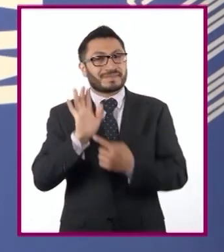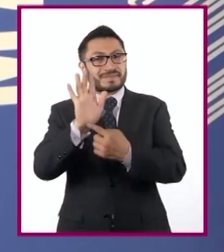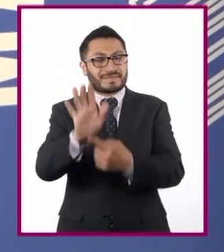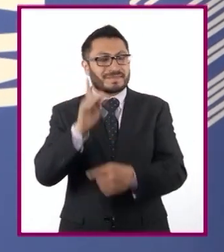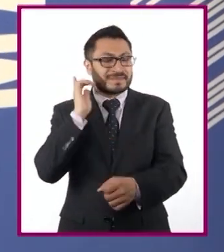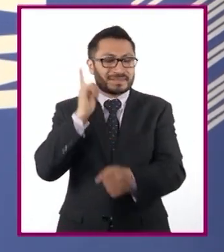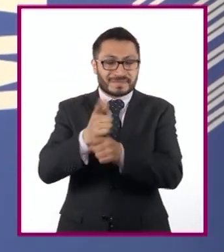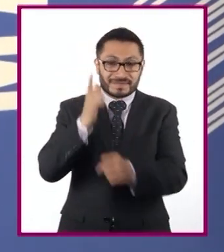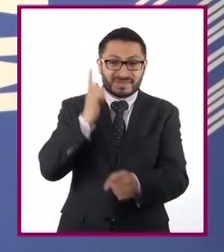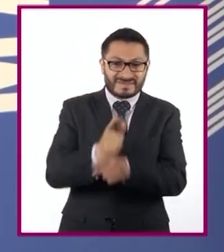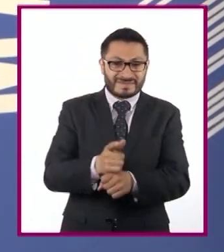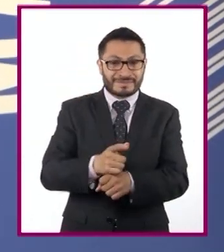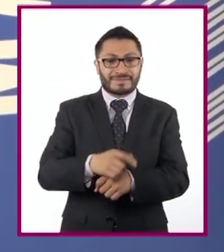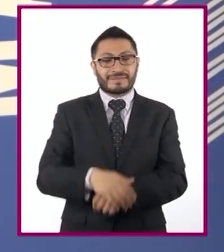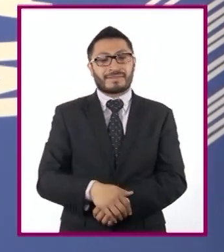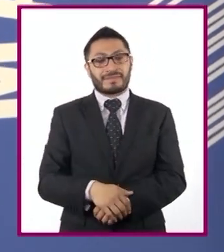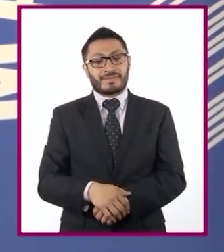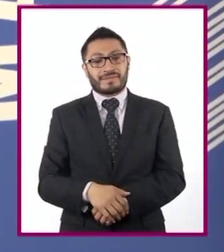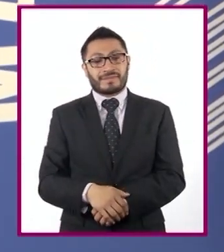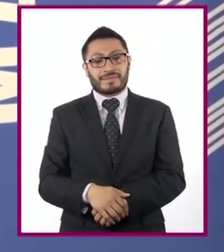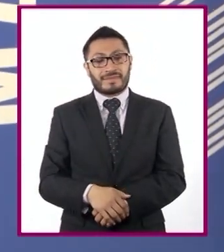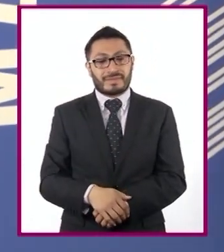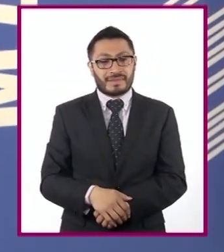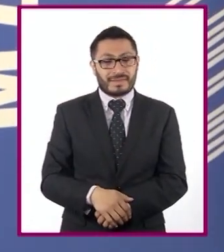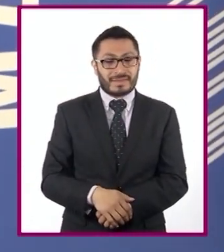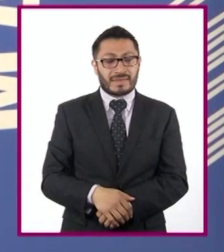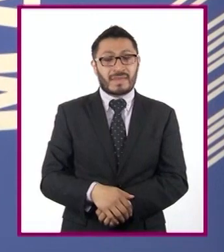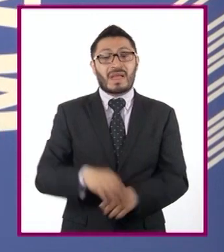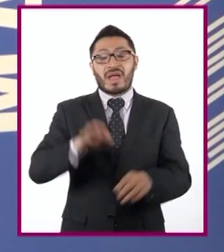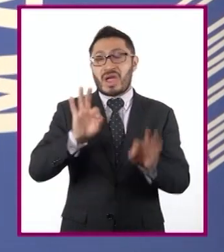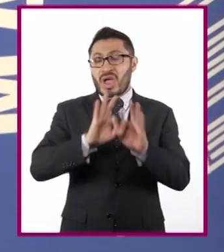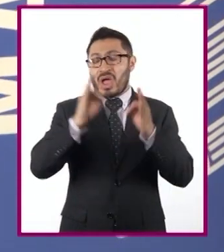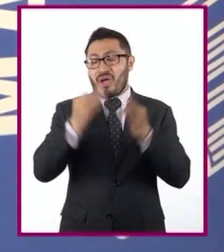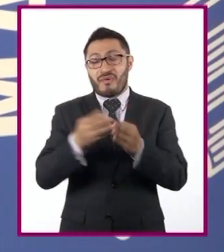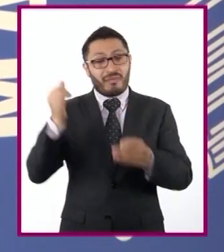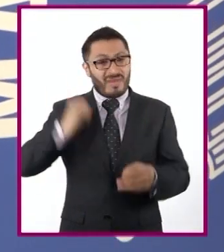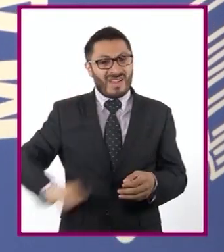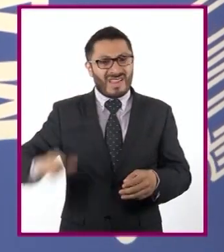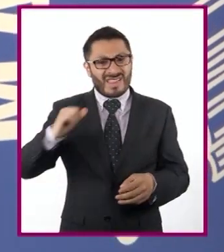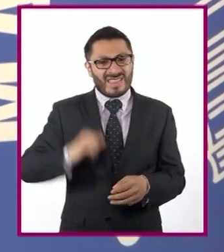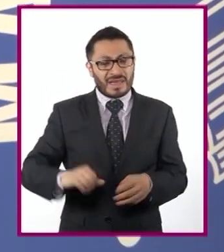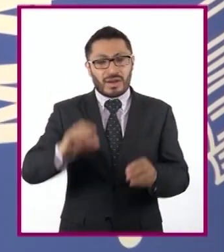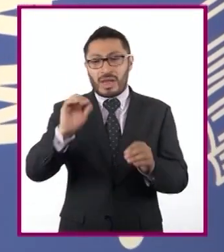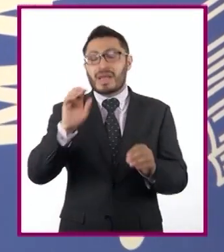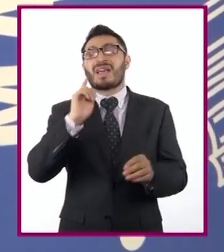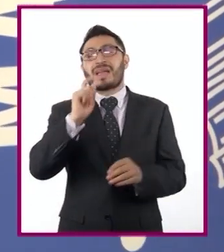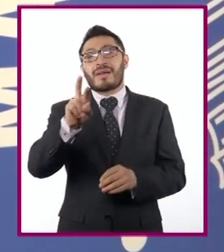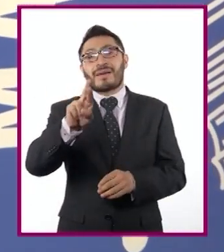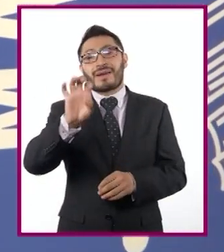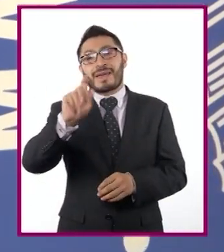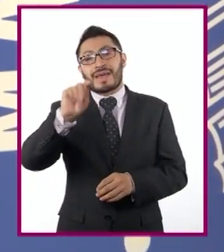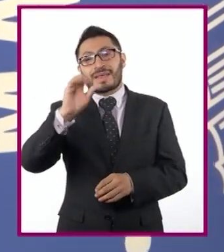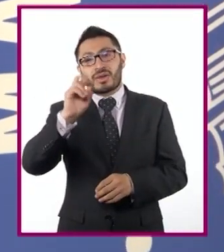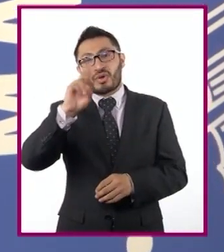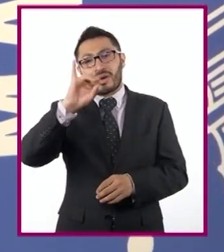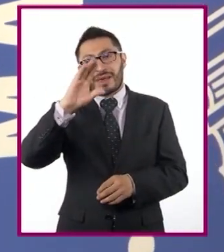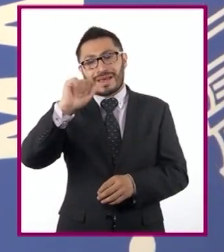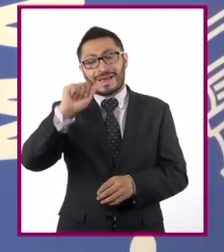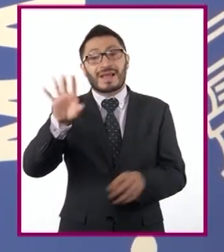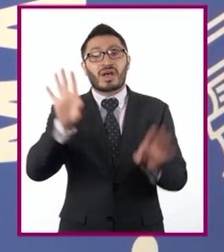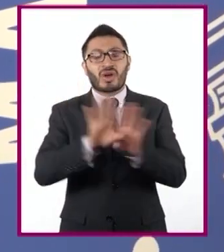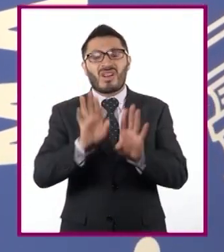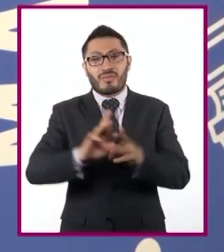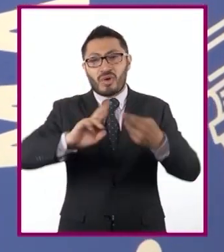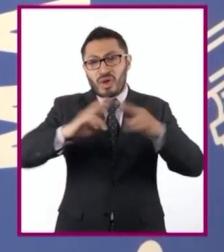podemos identificar un símil. Esto es una figura retórica. Las figuras retóricas son recursos del lenguaje que